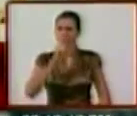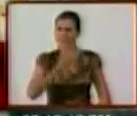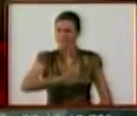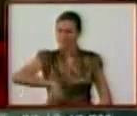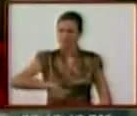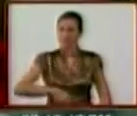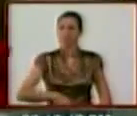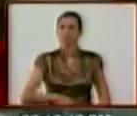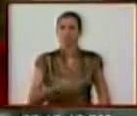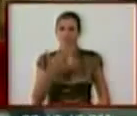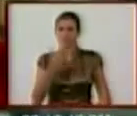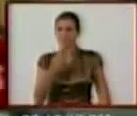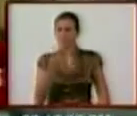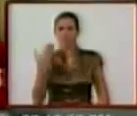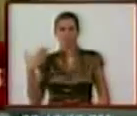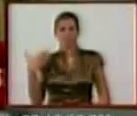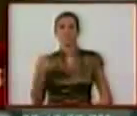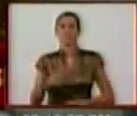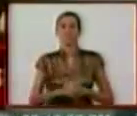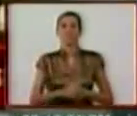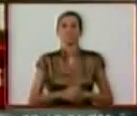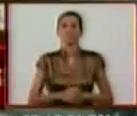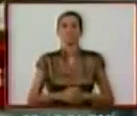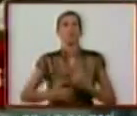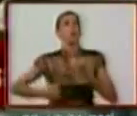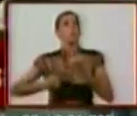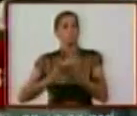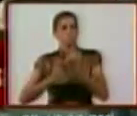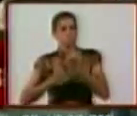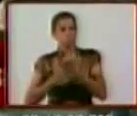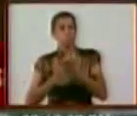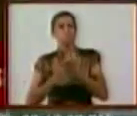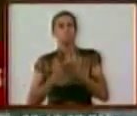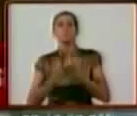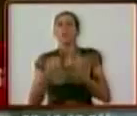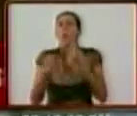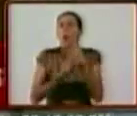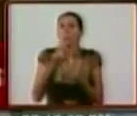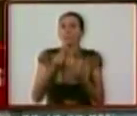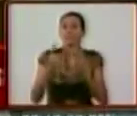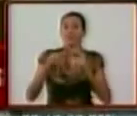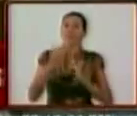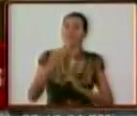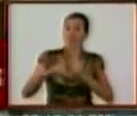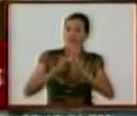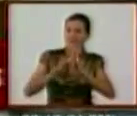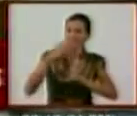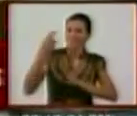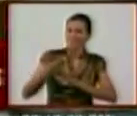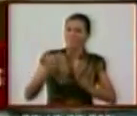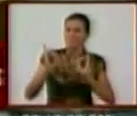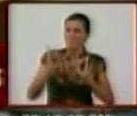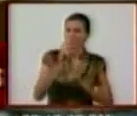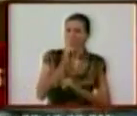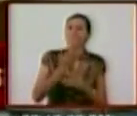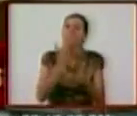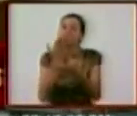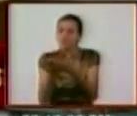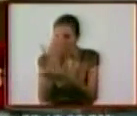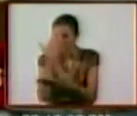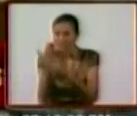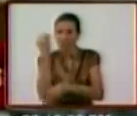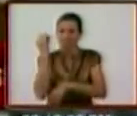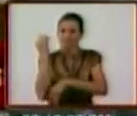estado anunciando. Indicó que otro apoyo a las mismas se realizará a través de la ley habilitante solicitada por el mandatario nacional, para lo